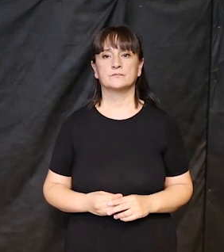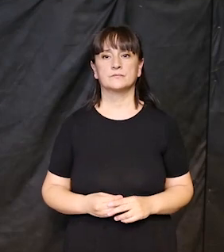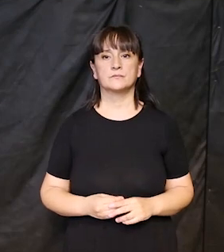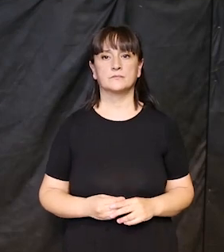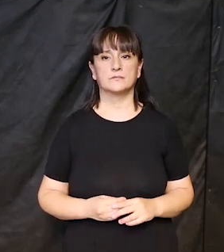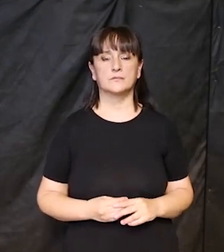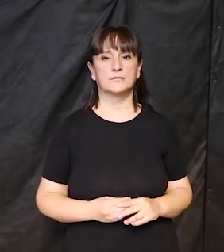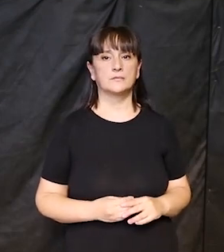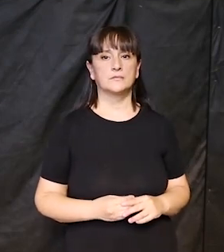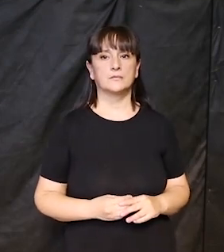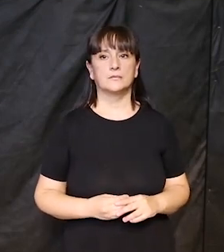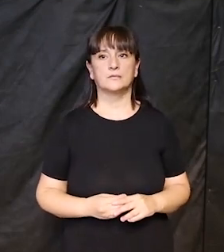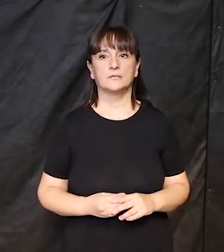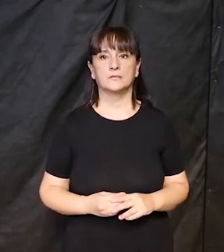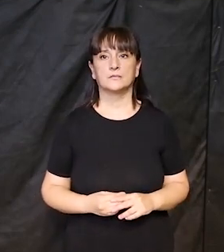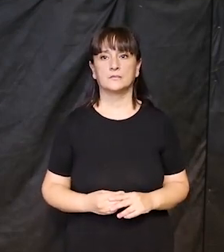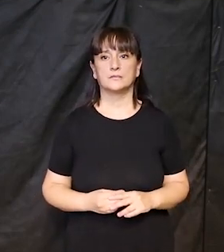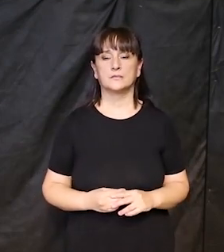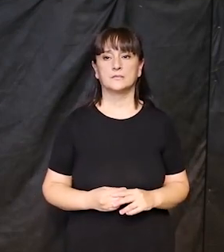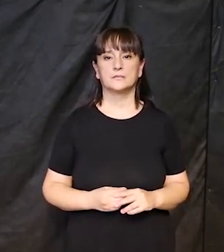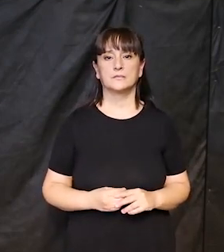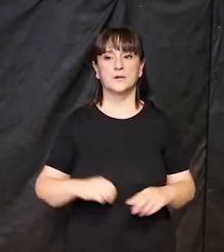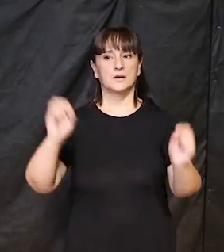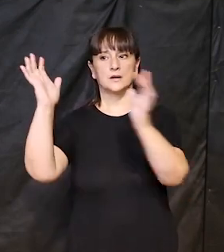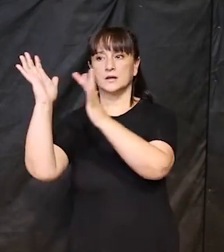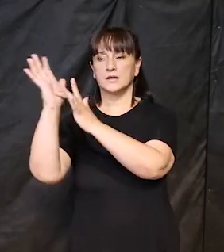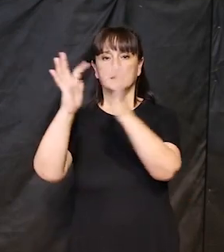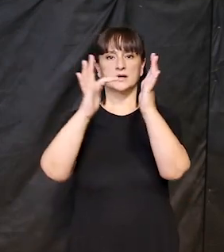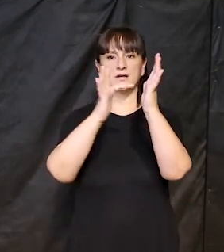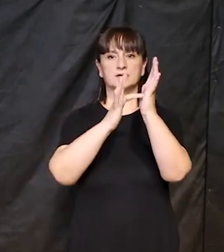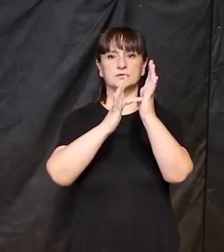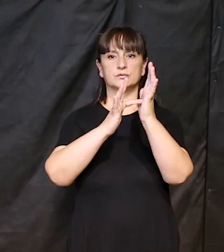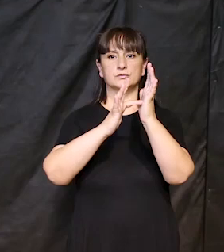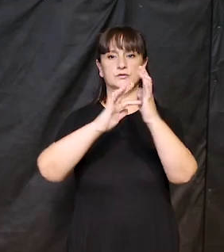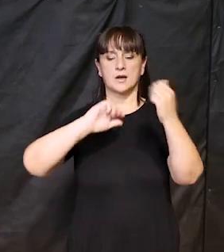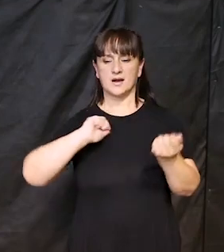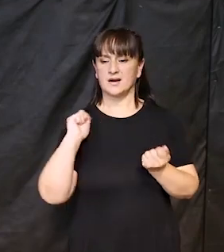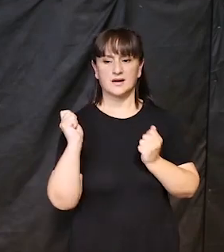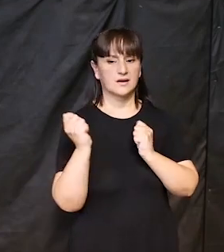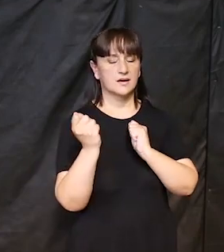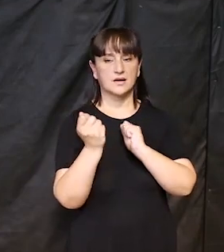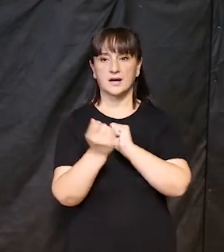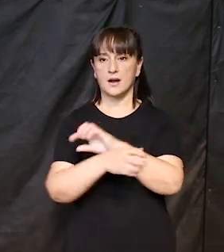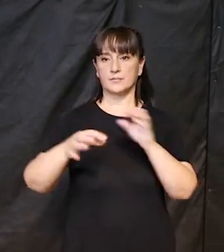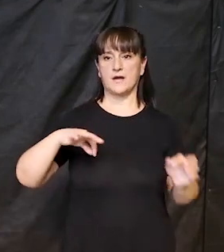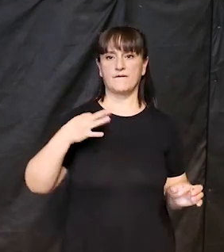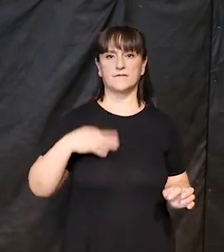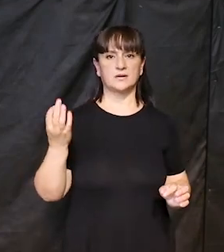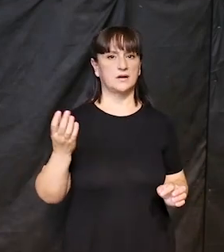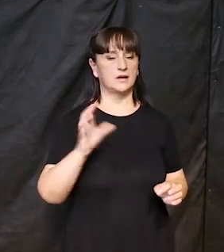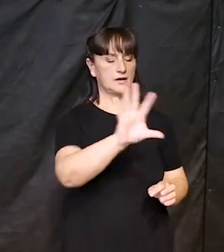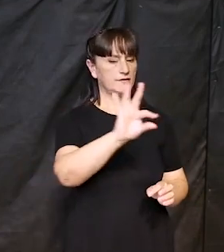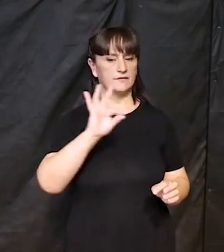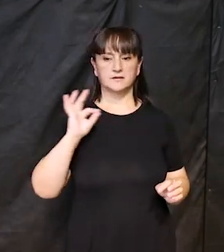contrarrestar las cosas malas no importa la historia de su vida no importa lo que usted ha vivido antes si usted decide